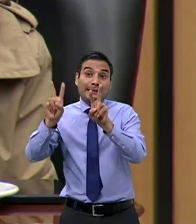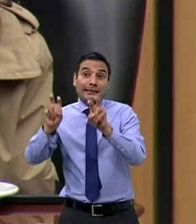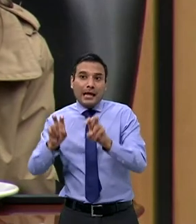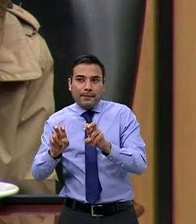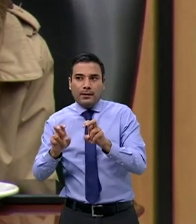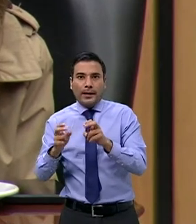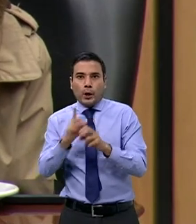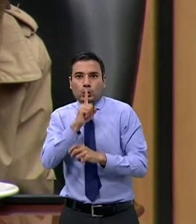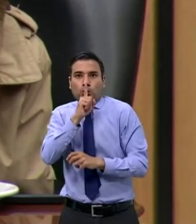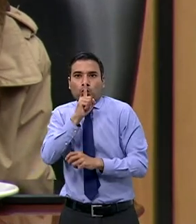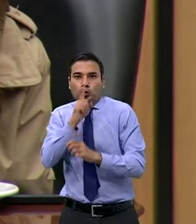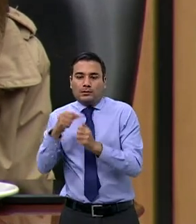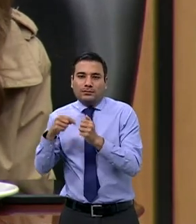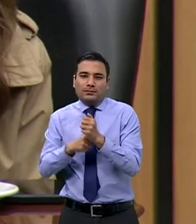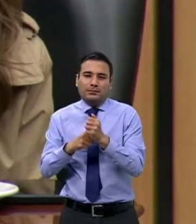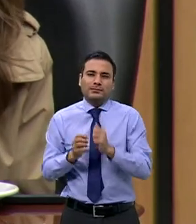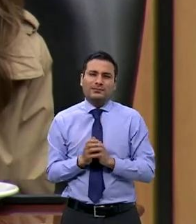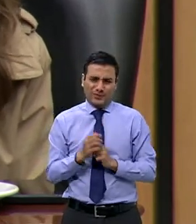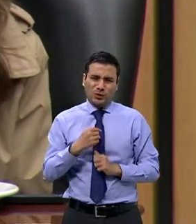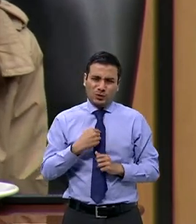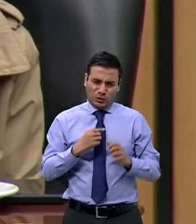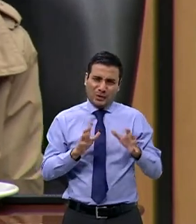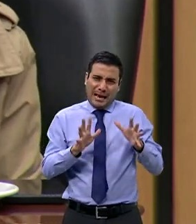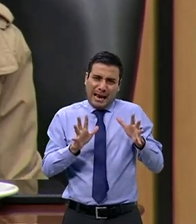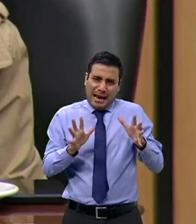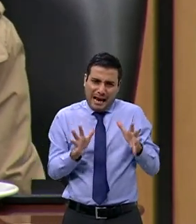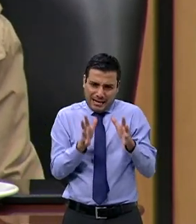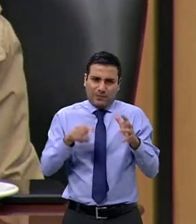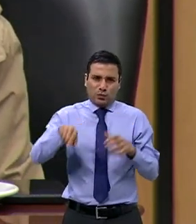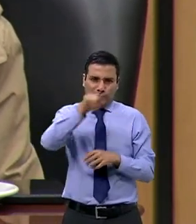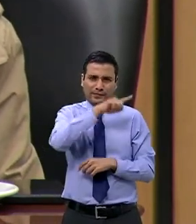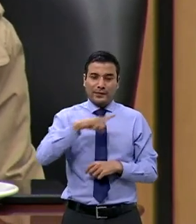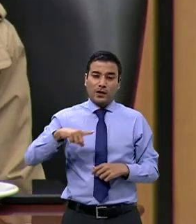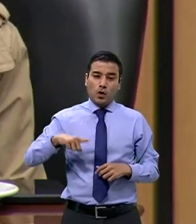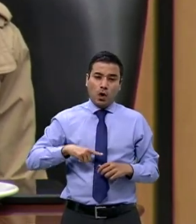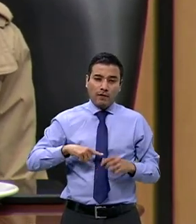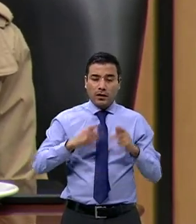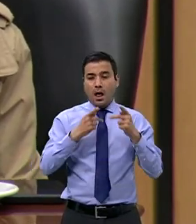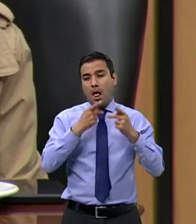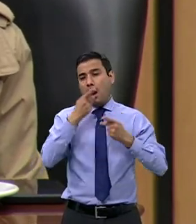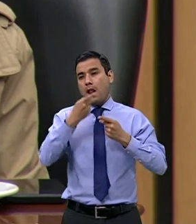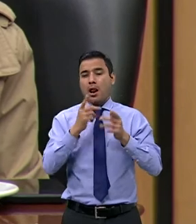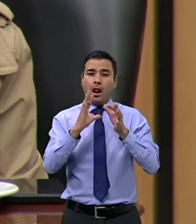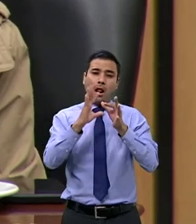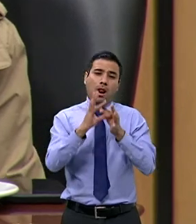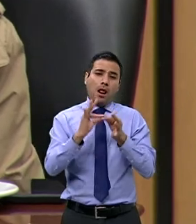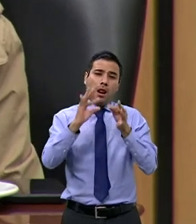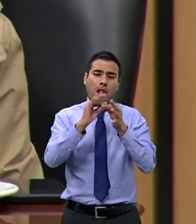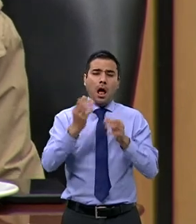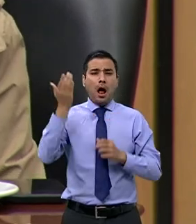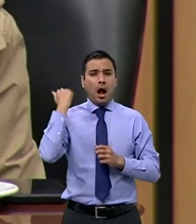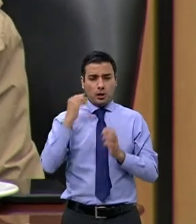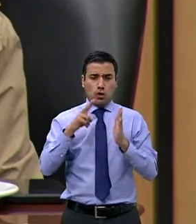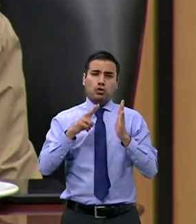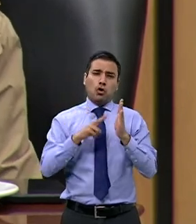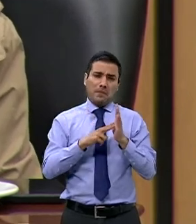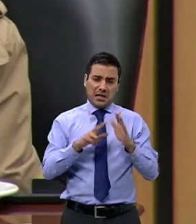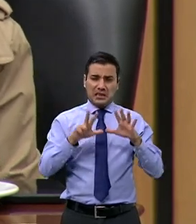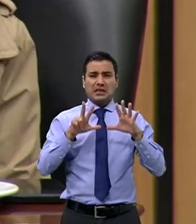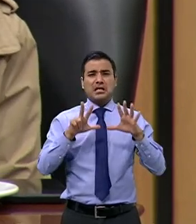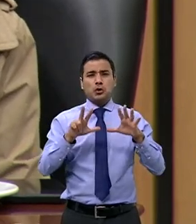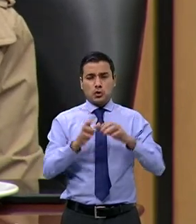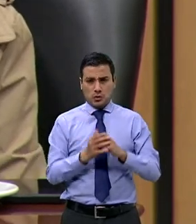puedan ir cambiando ya su discurso ese discurso donde manejan que en 2018 el pueblo los